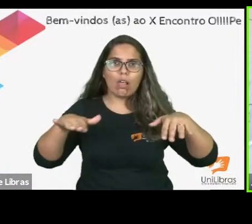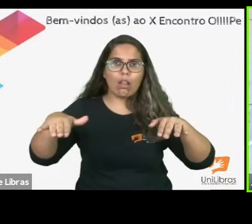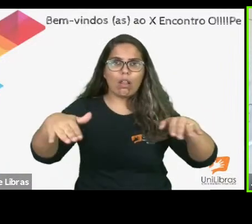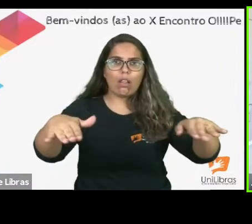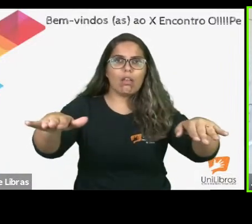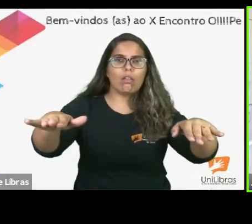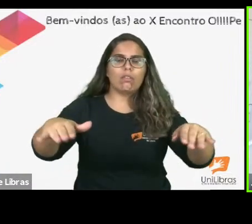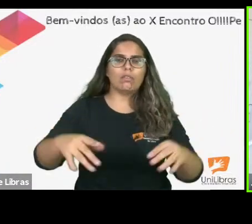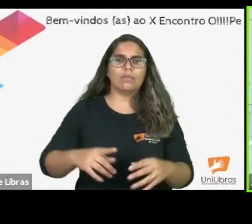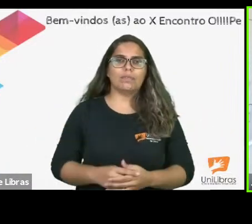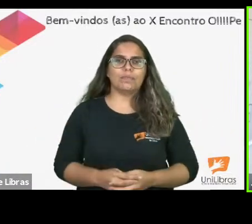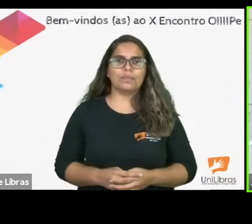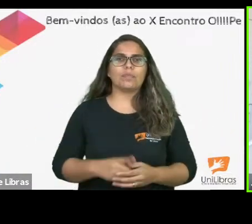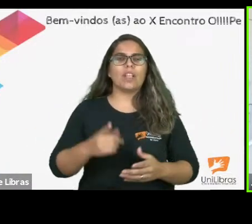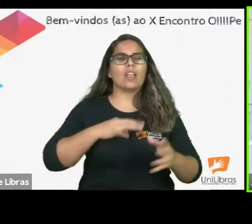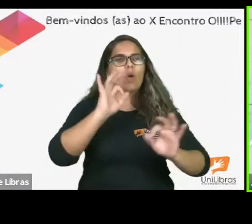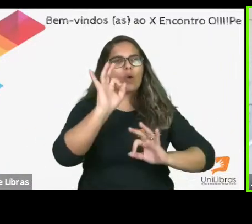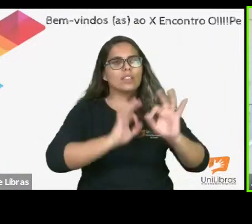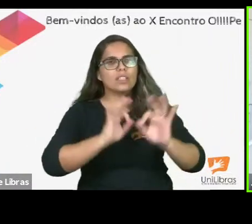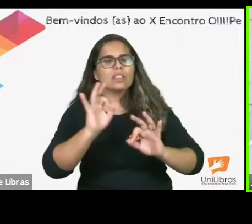Organización, relaciones.